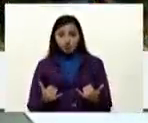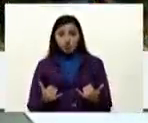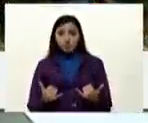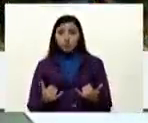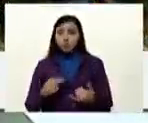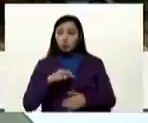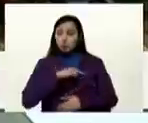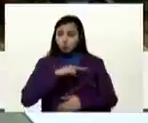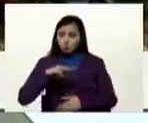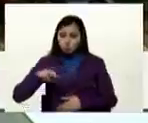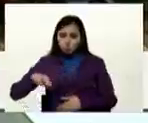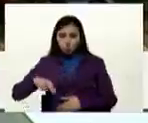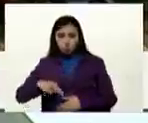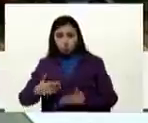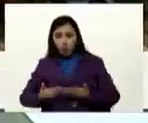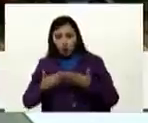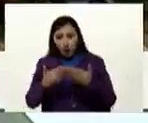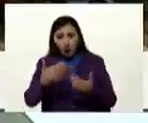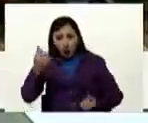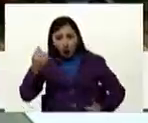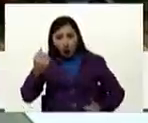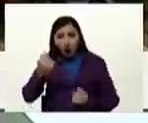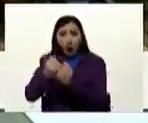hemos brindado nuestro apoyo